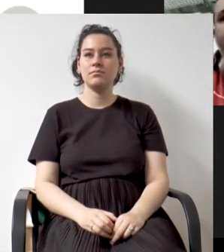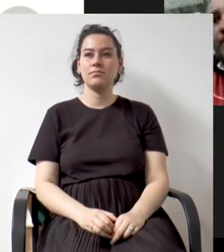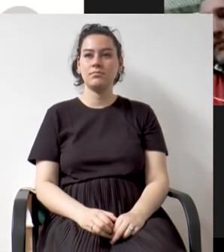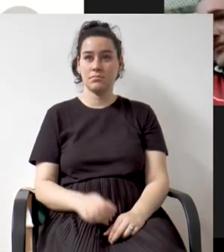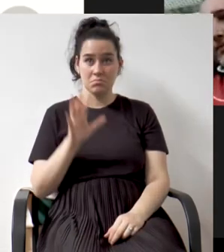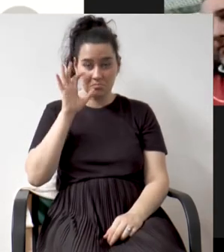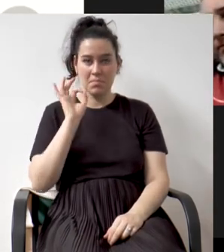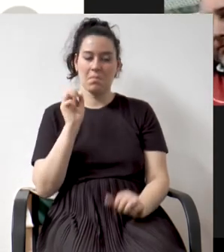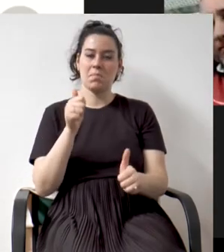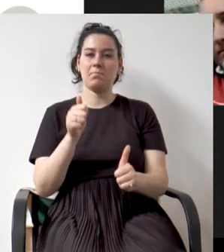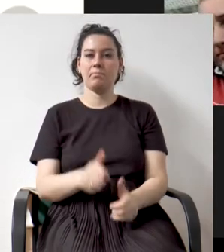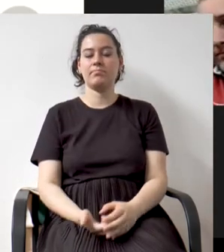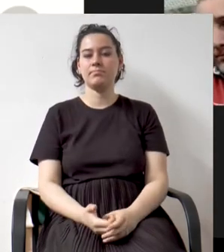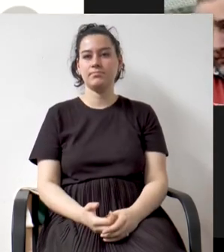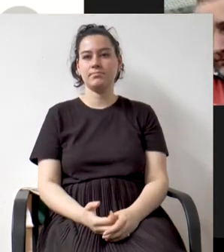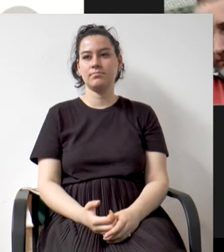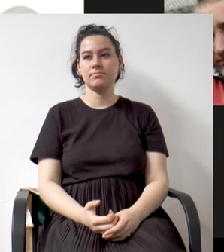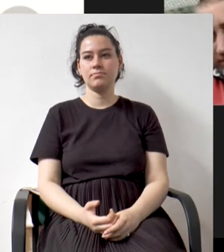escucha? Bien.